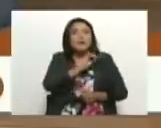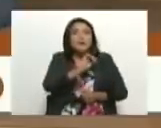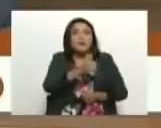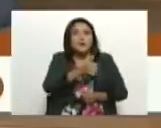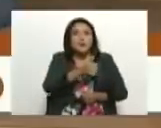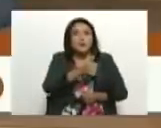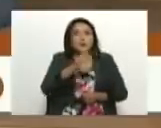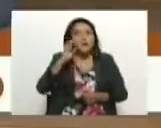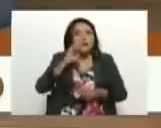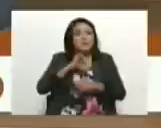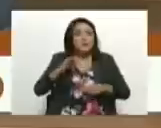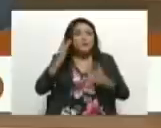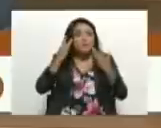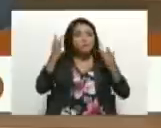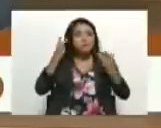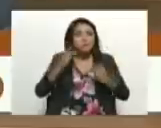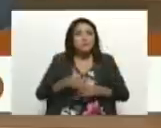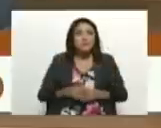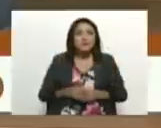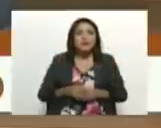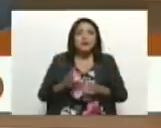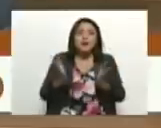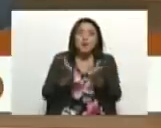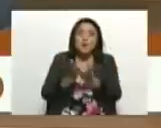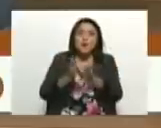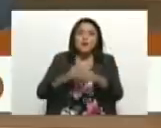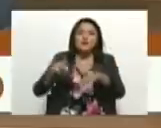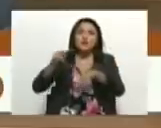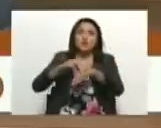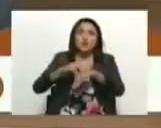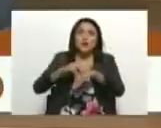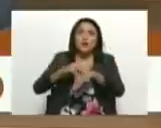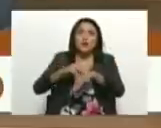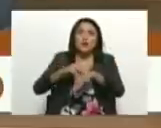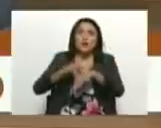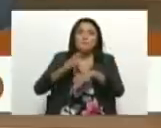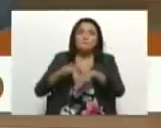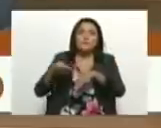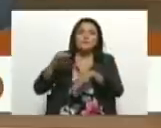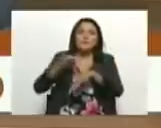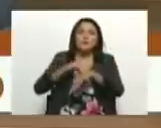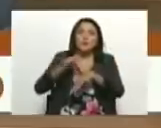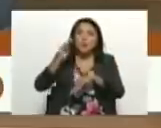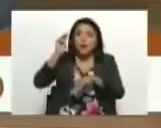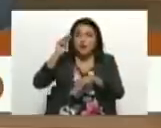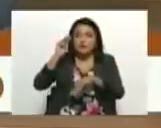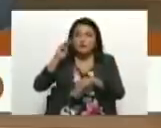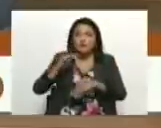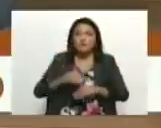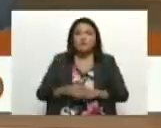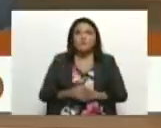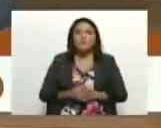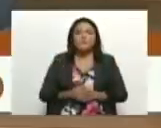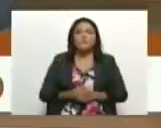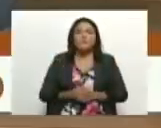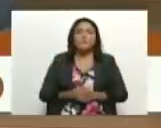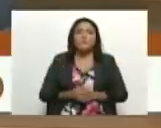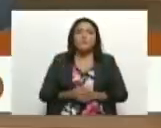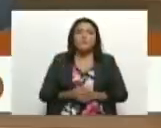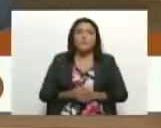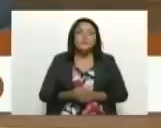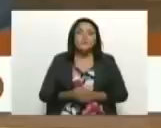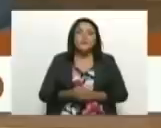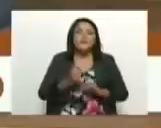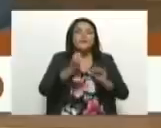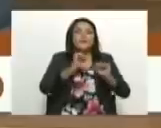Contrainteligencia Militar, la Escuela Nacional de la Magistratura, Inspectoría General de Tribunales, Dirección Ejecutiva de la Magistratura, Defensa